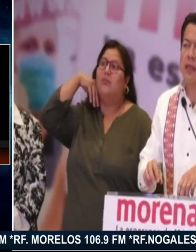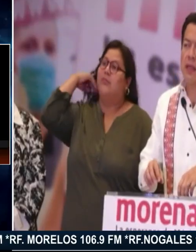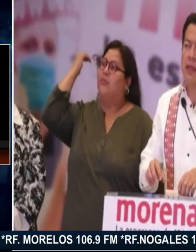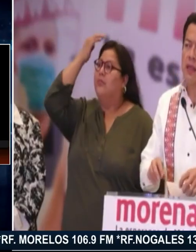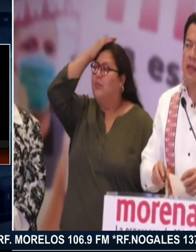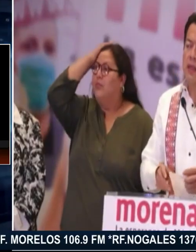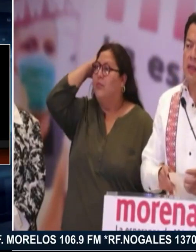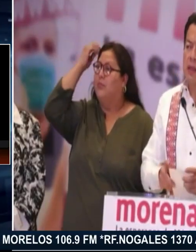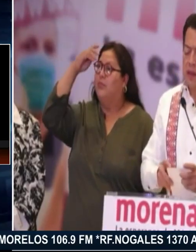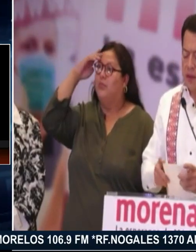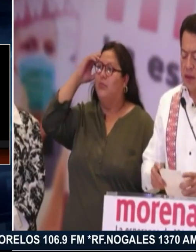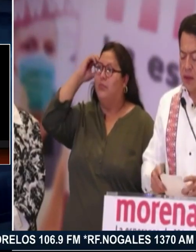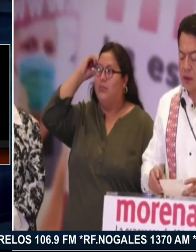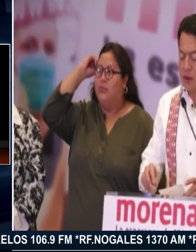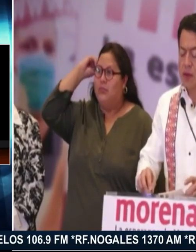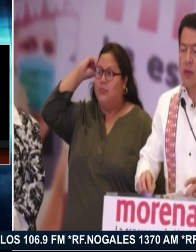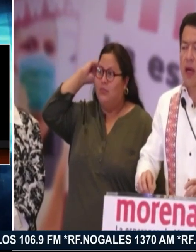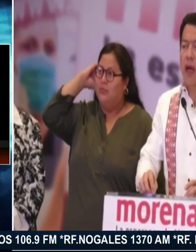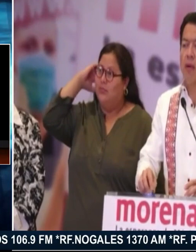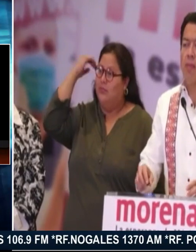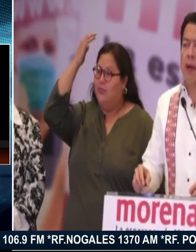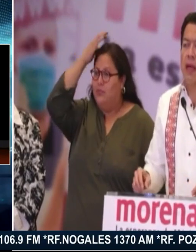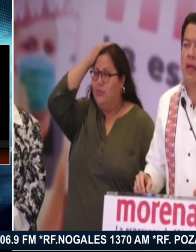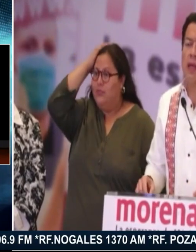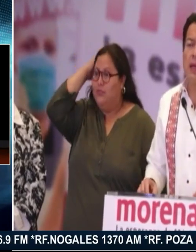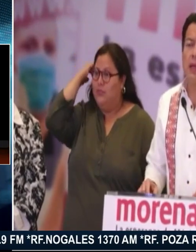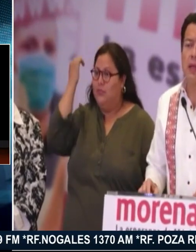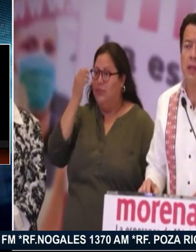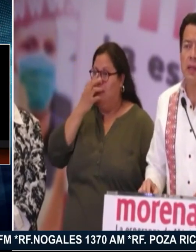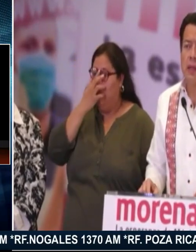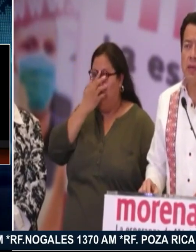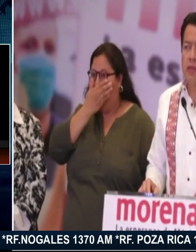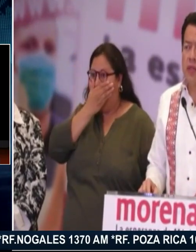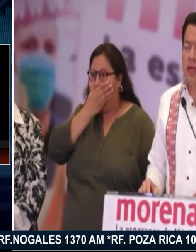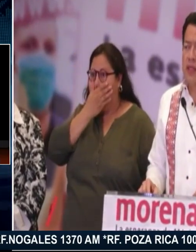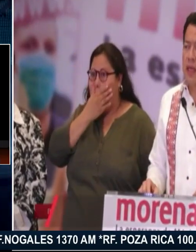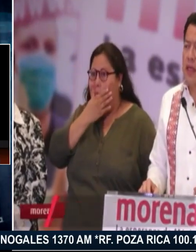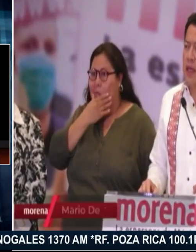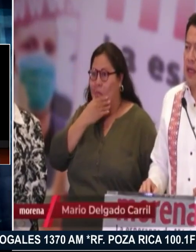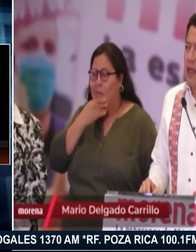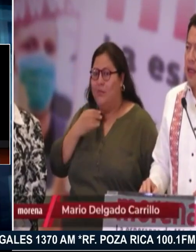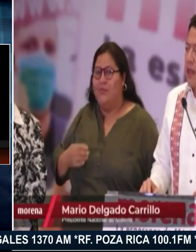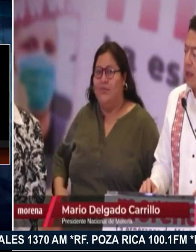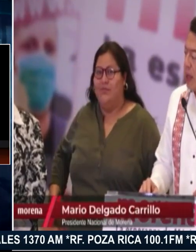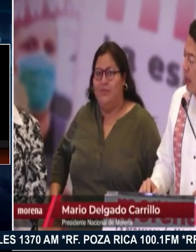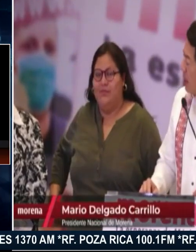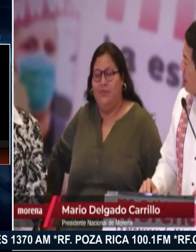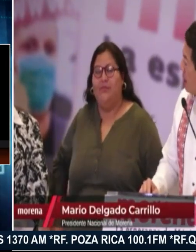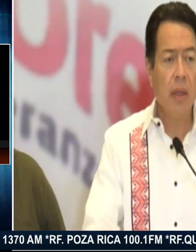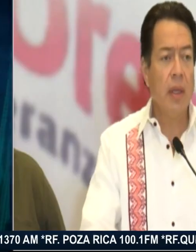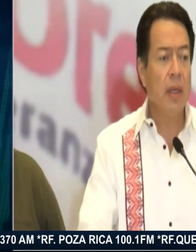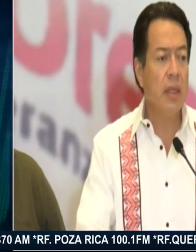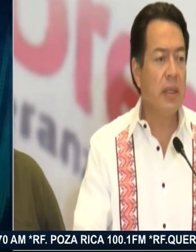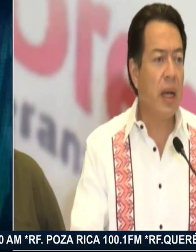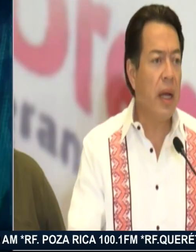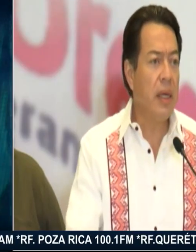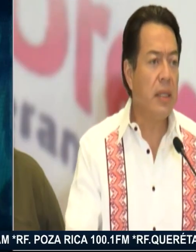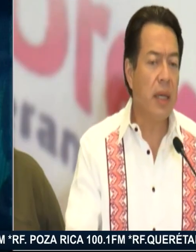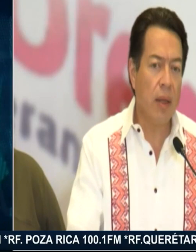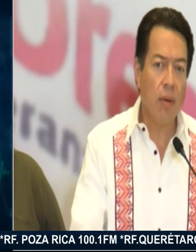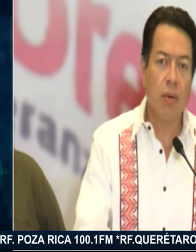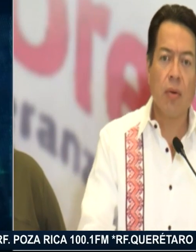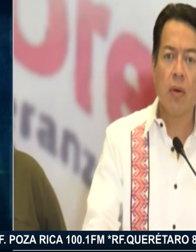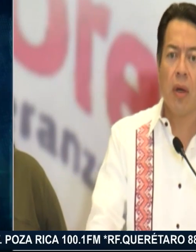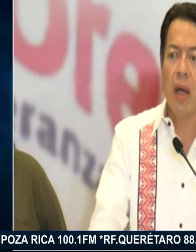a la gubernatura del Estado de México en las elecciones del próximo año. Y está muy claro que